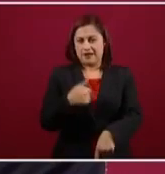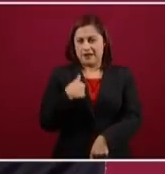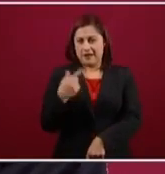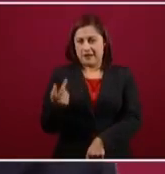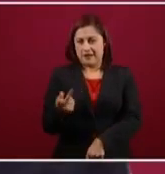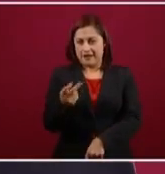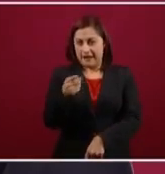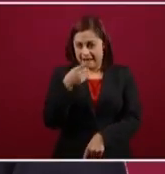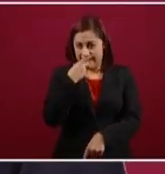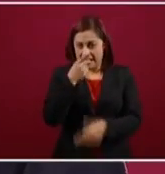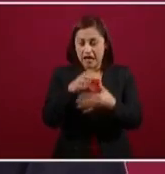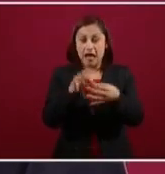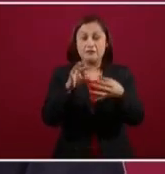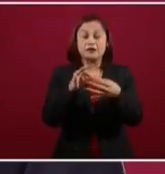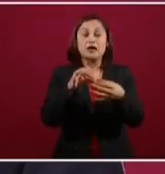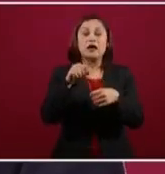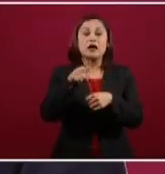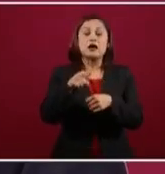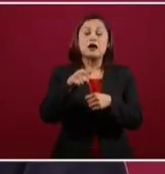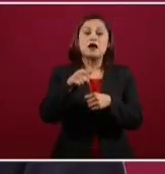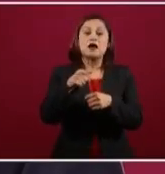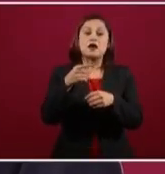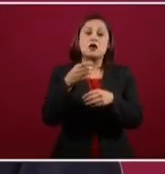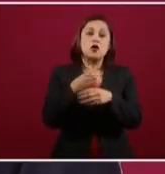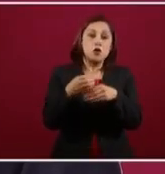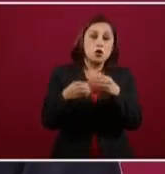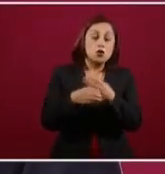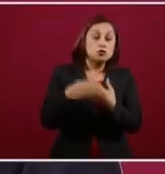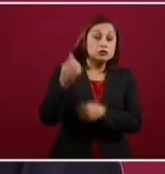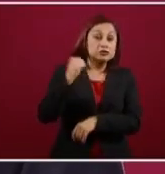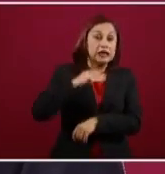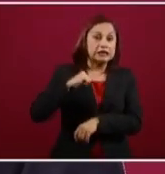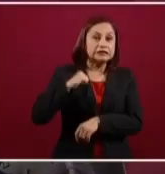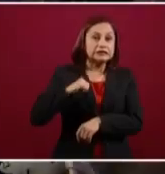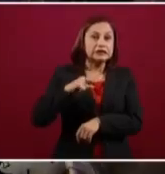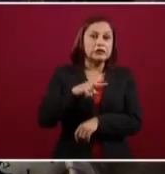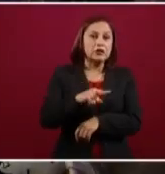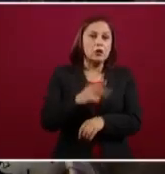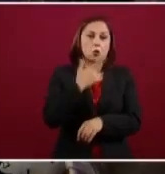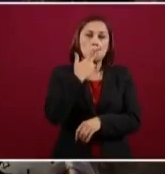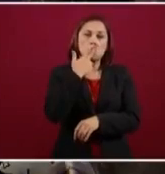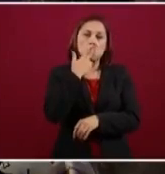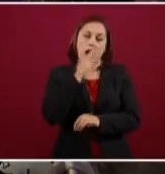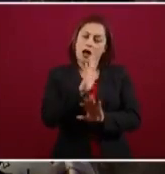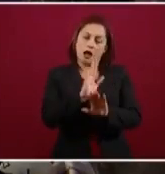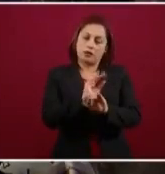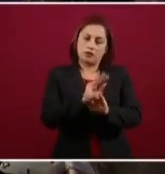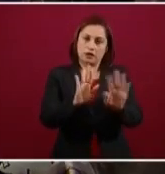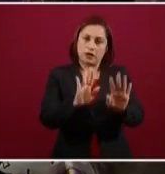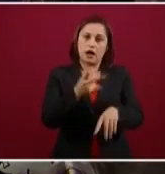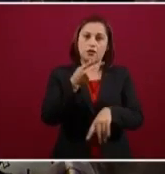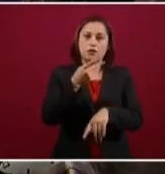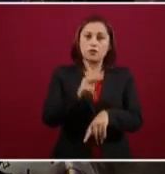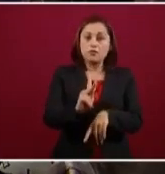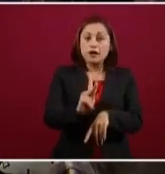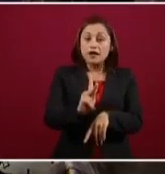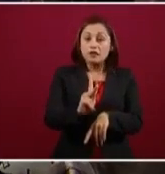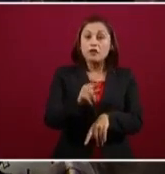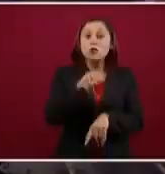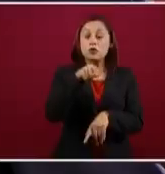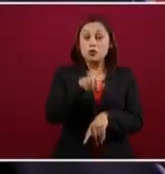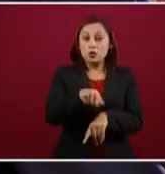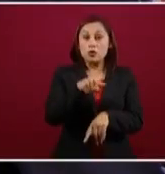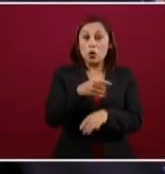que esos hay que conservarlos. No, muebles de diseño antiguo, pero